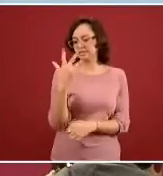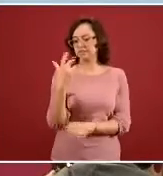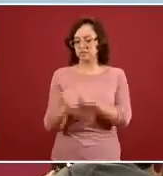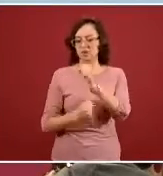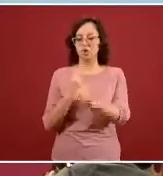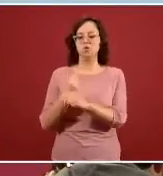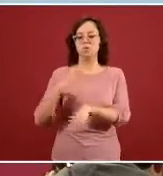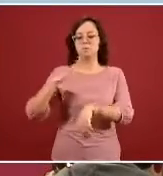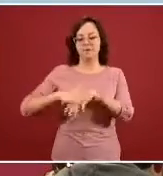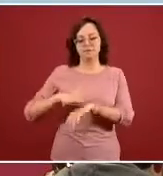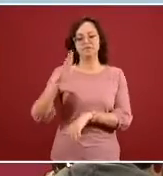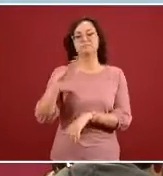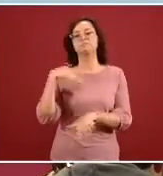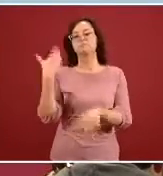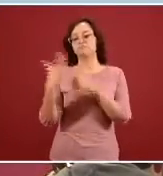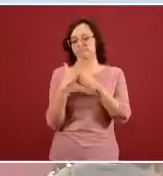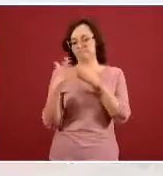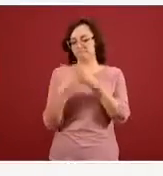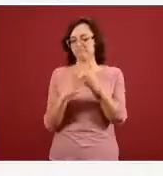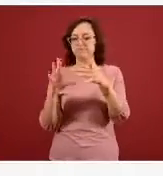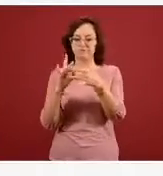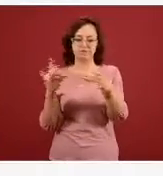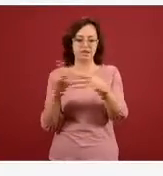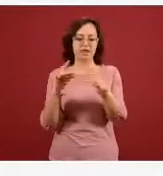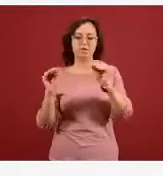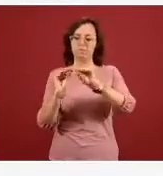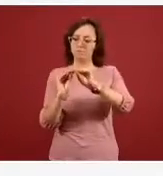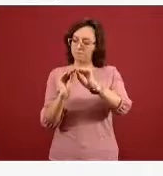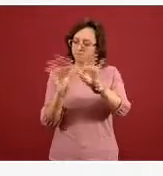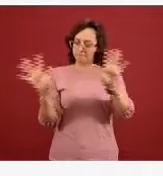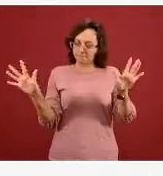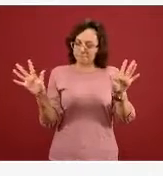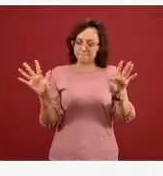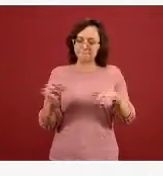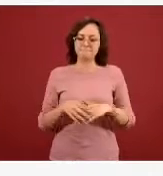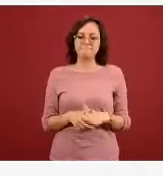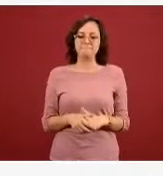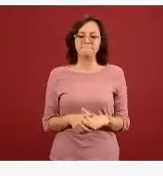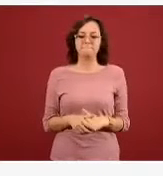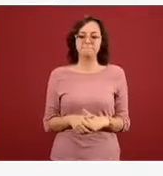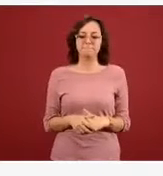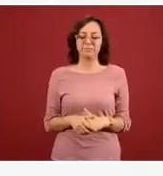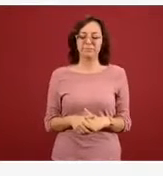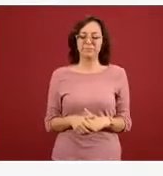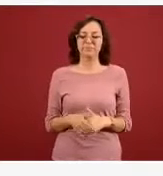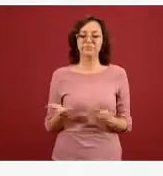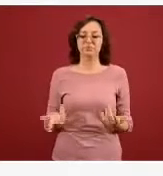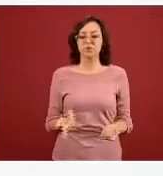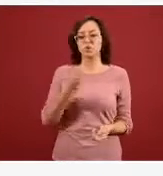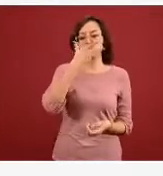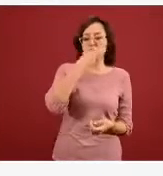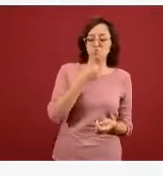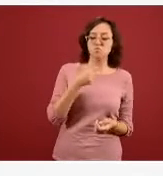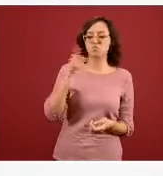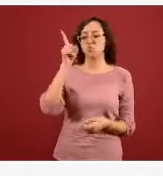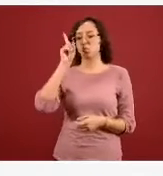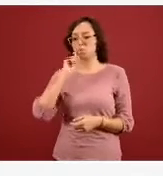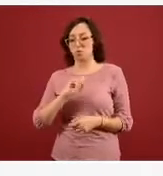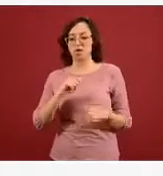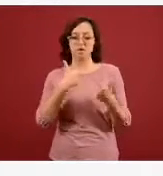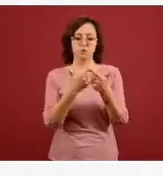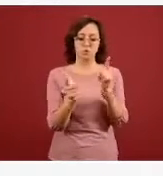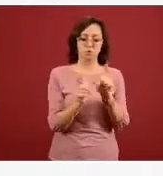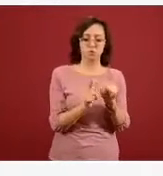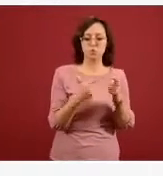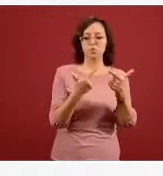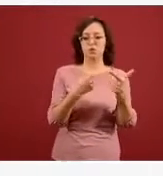lo vamos a desagregar también para dar una mejor representación de esto. La distribución tanto de sexo como de grupos de edad